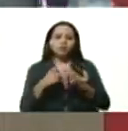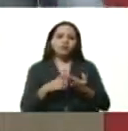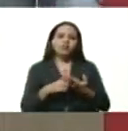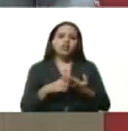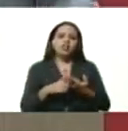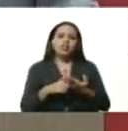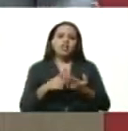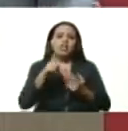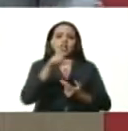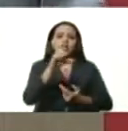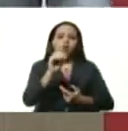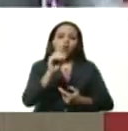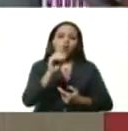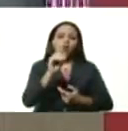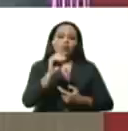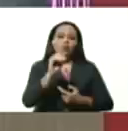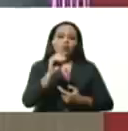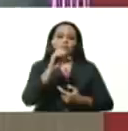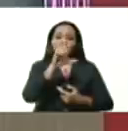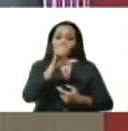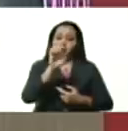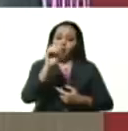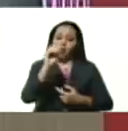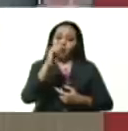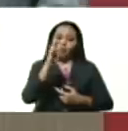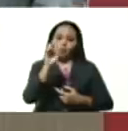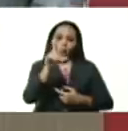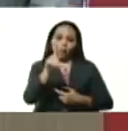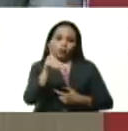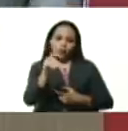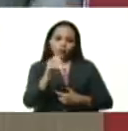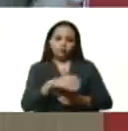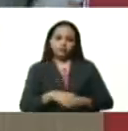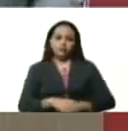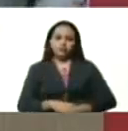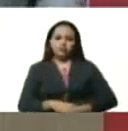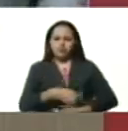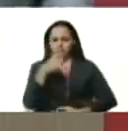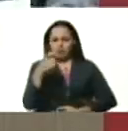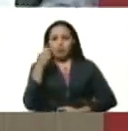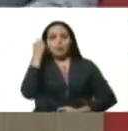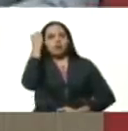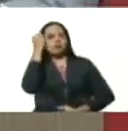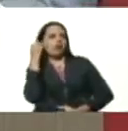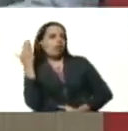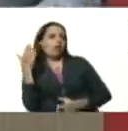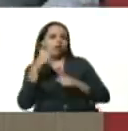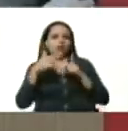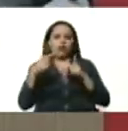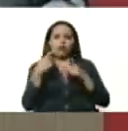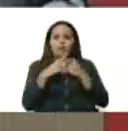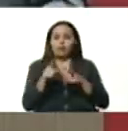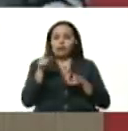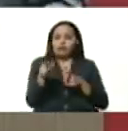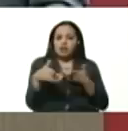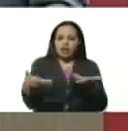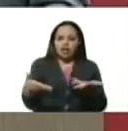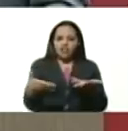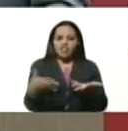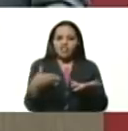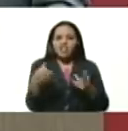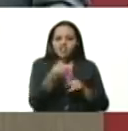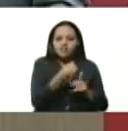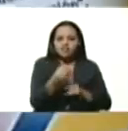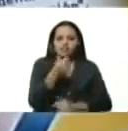fuera una especie de gran pensador, de gran estadista, pero pensador y estadista de la violencia y de la muerte. El